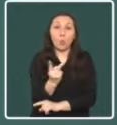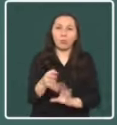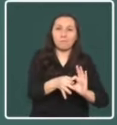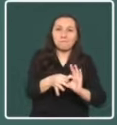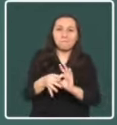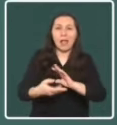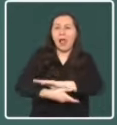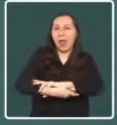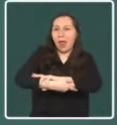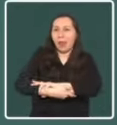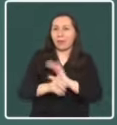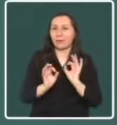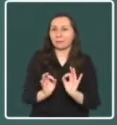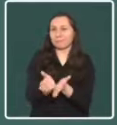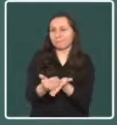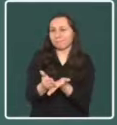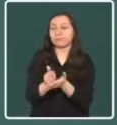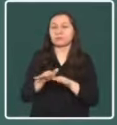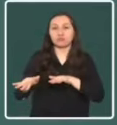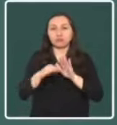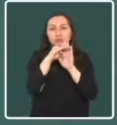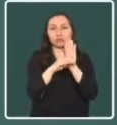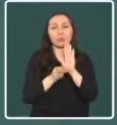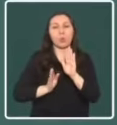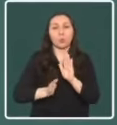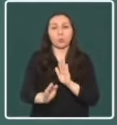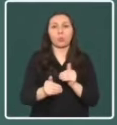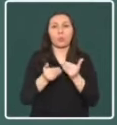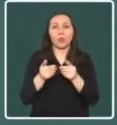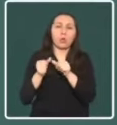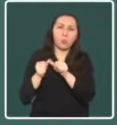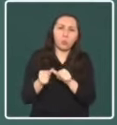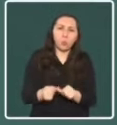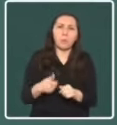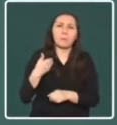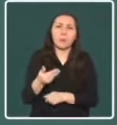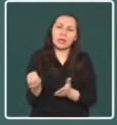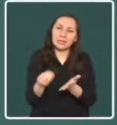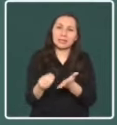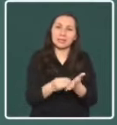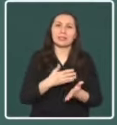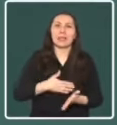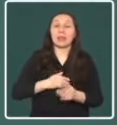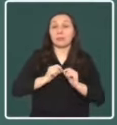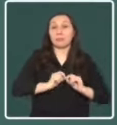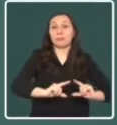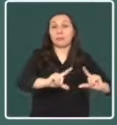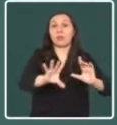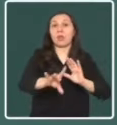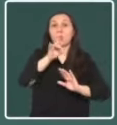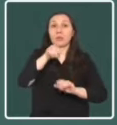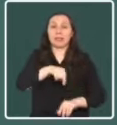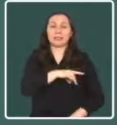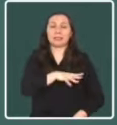aliados estratégicos. Y tenemos una agenda activa para darle continuidad a esta trayectoria y reforzarla. Queremos que los emprendimientos